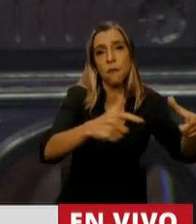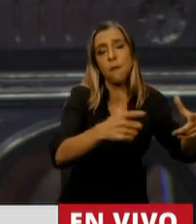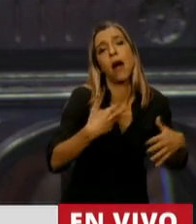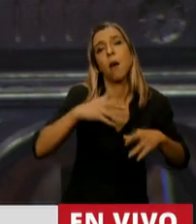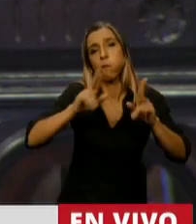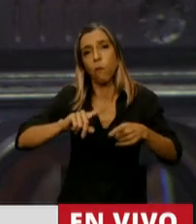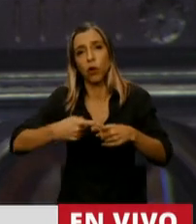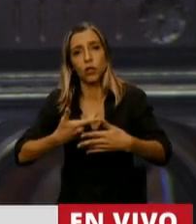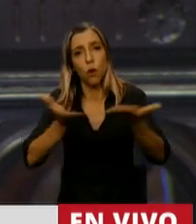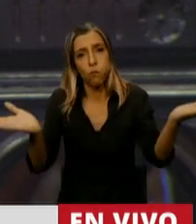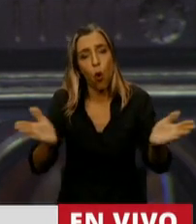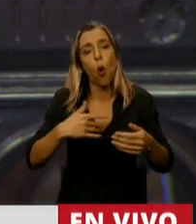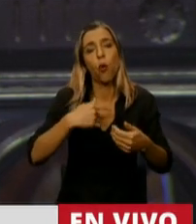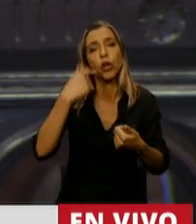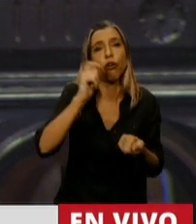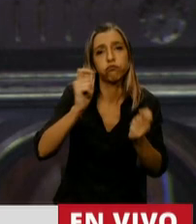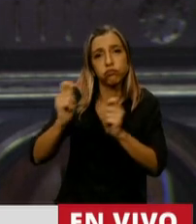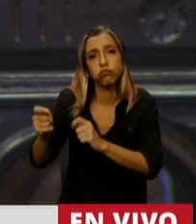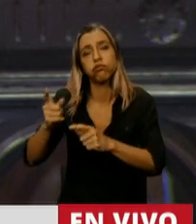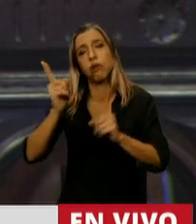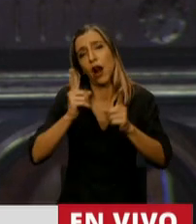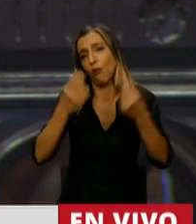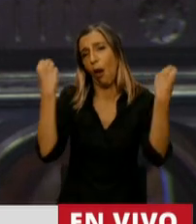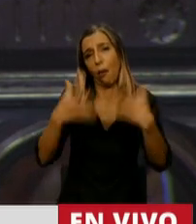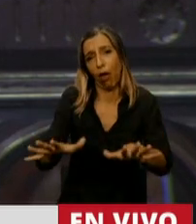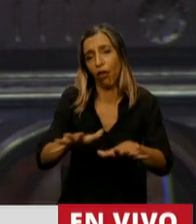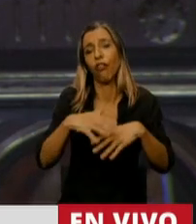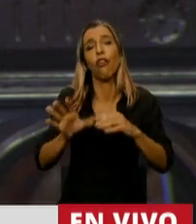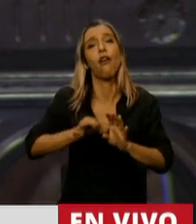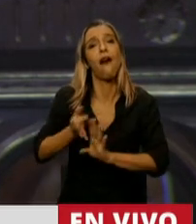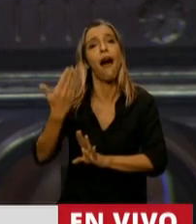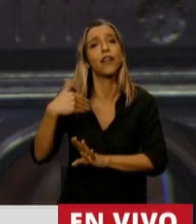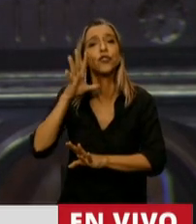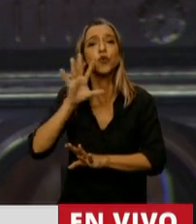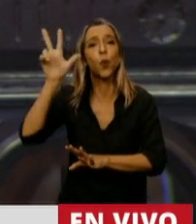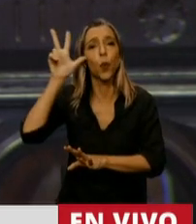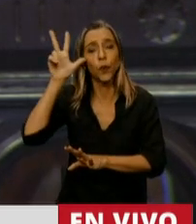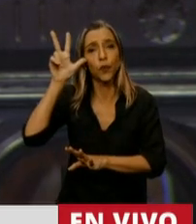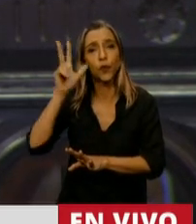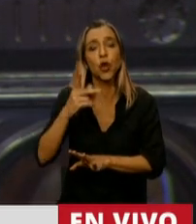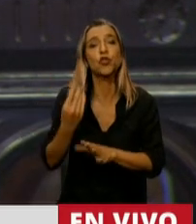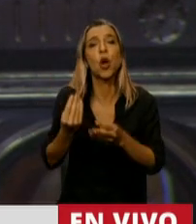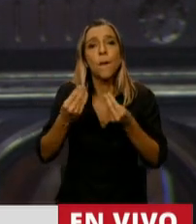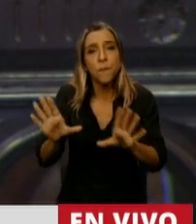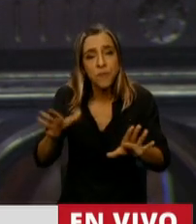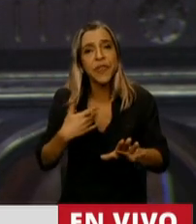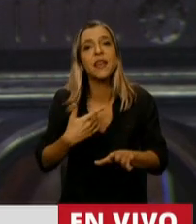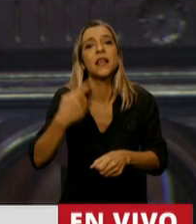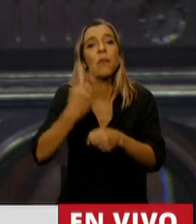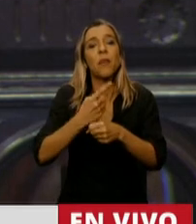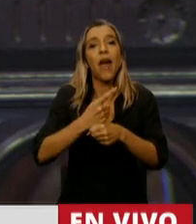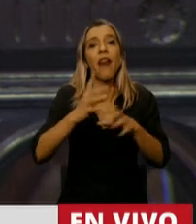políticas públicas, abandono de políticas públicas. En el año 58 tuvimos la primera federación de barrios, villas y